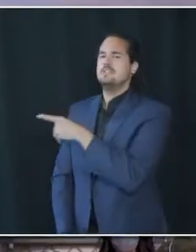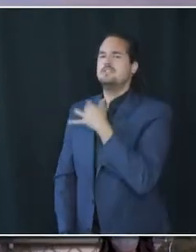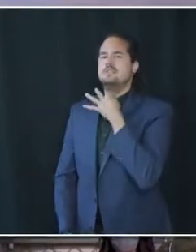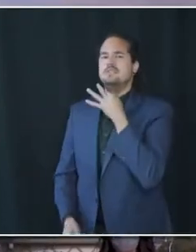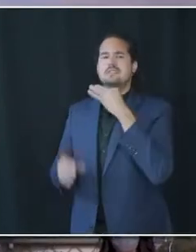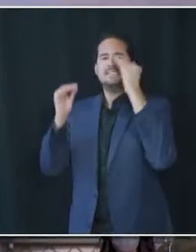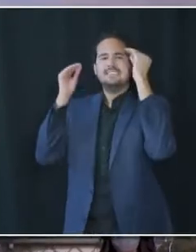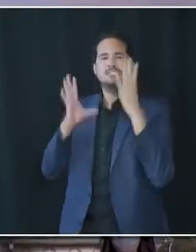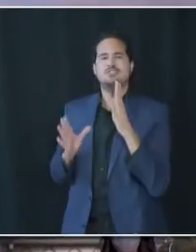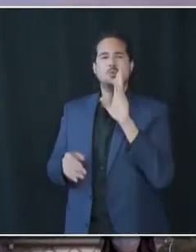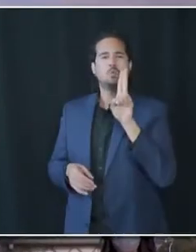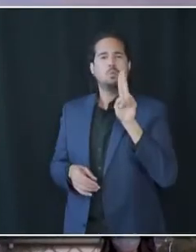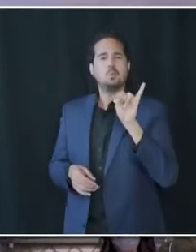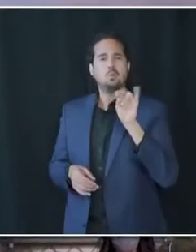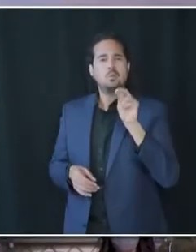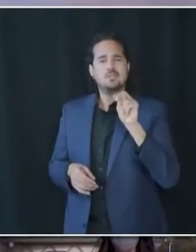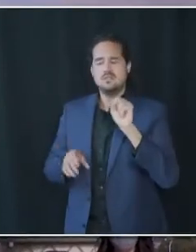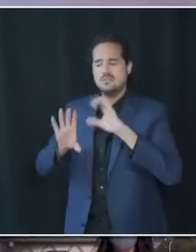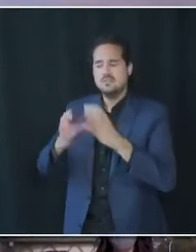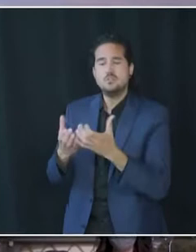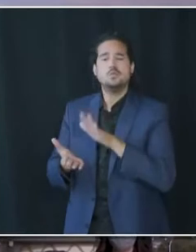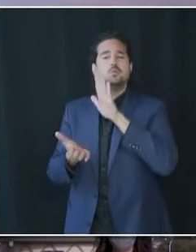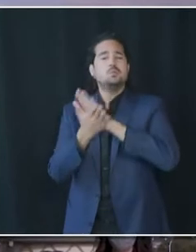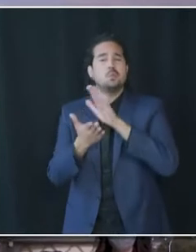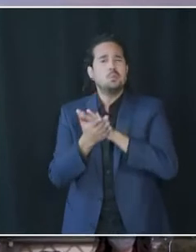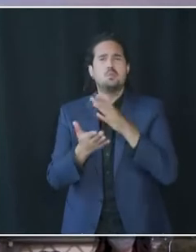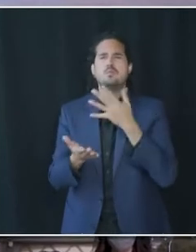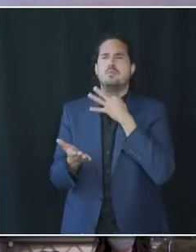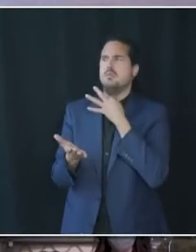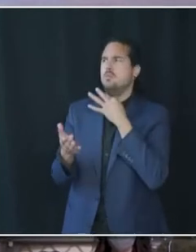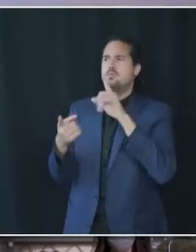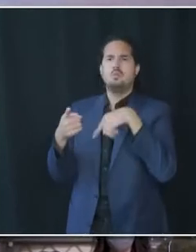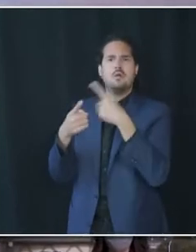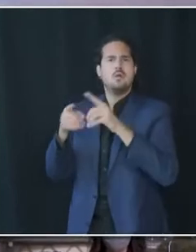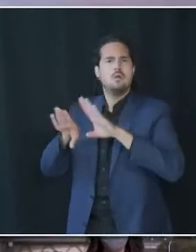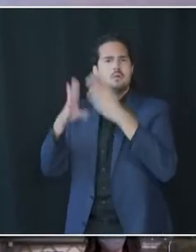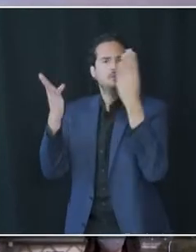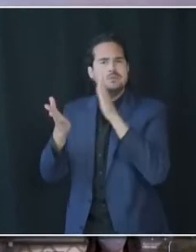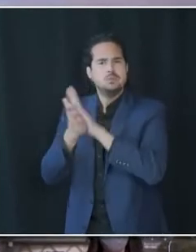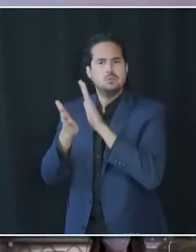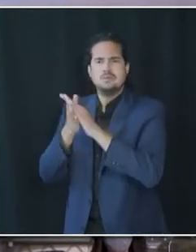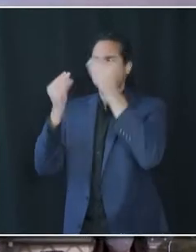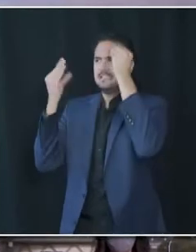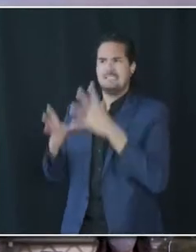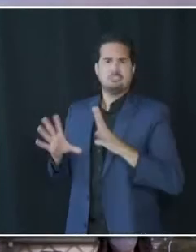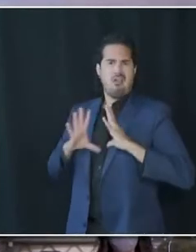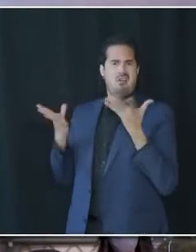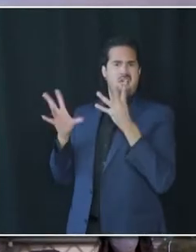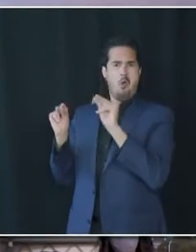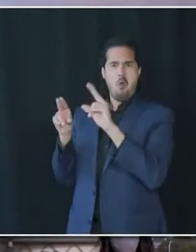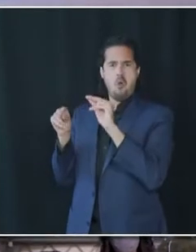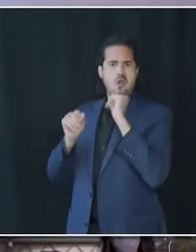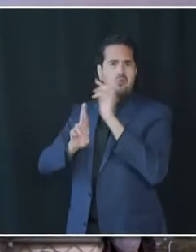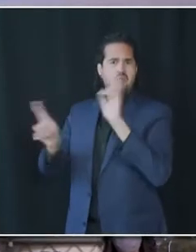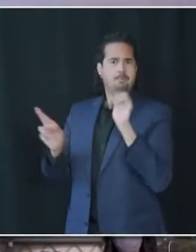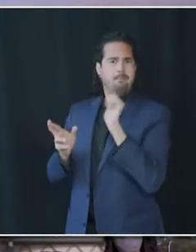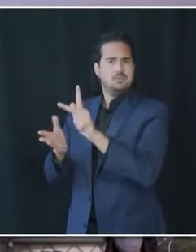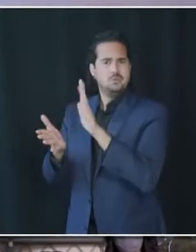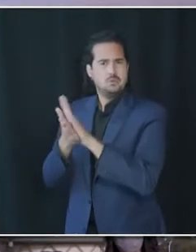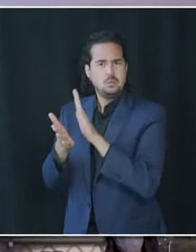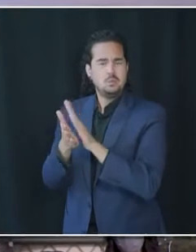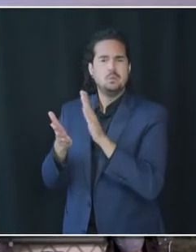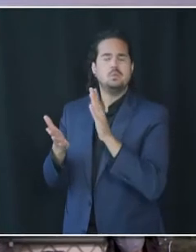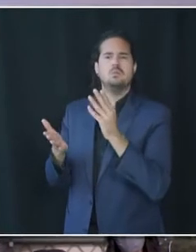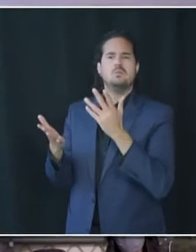encuestas de algunos sindicatos del que no están de acuerdo con esa decisión y donde la está y